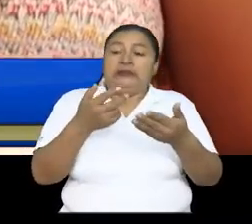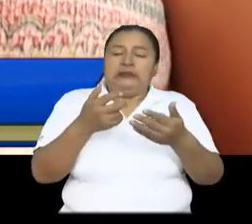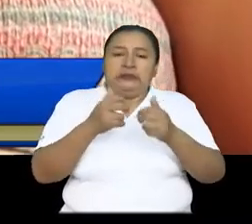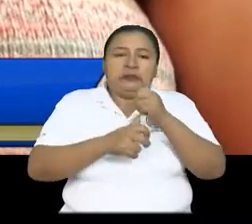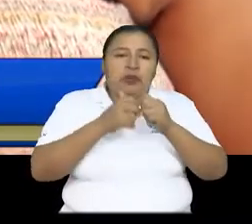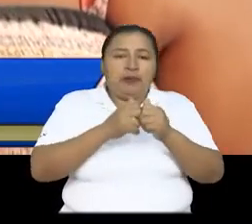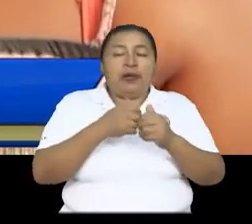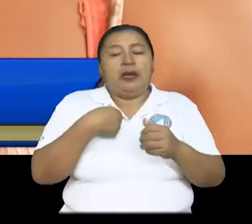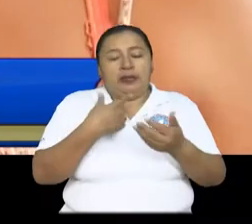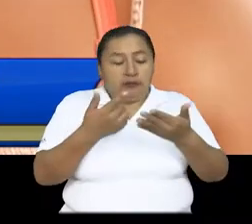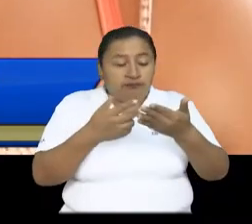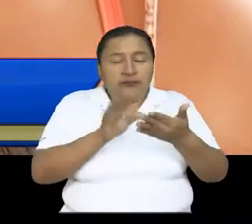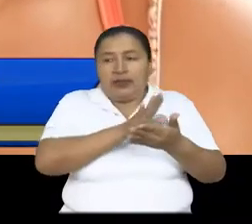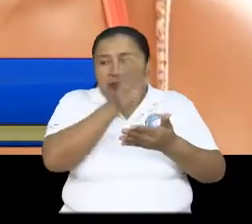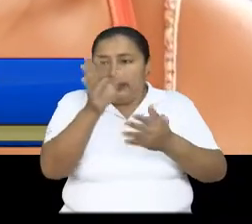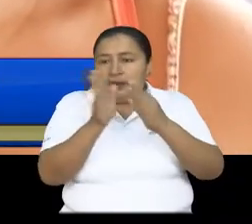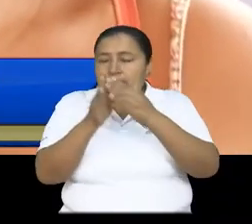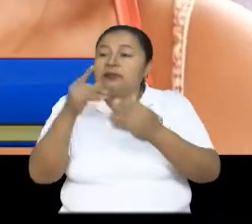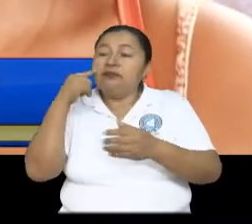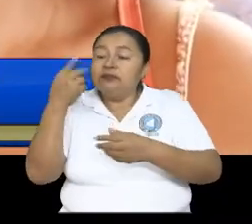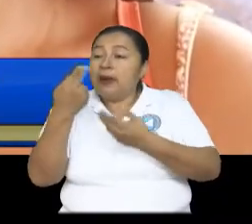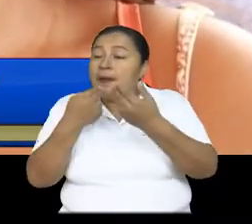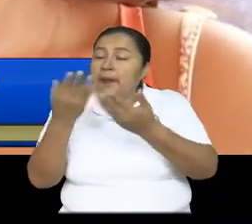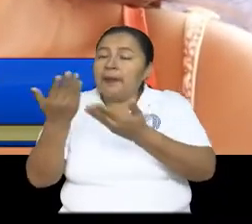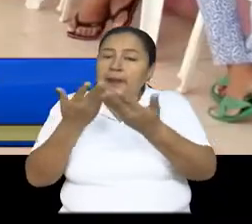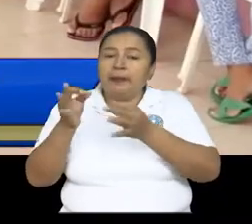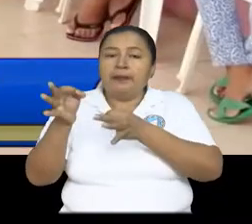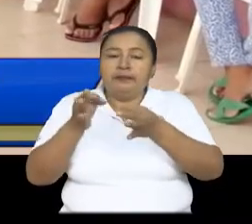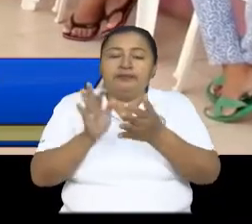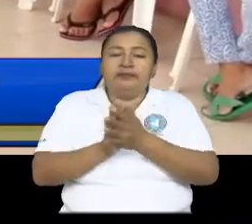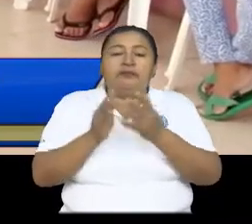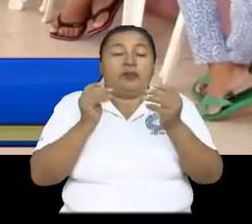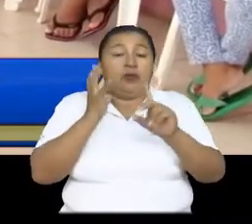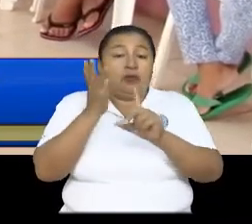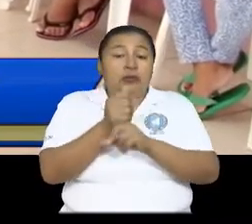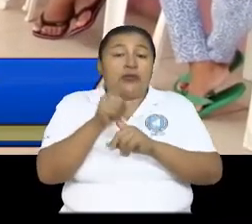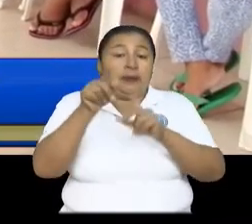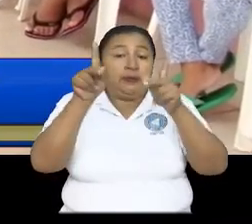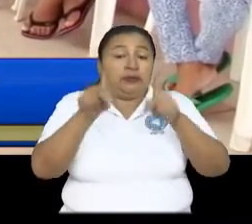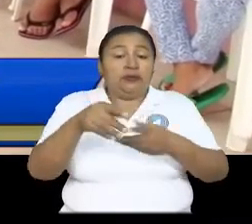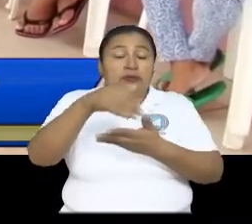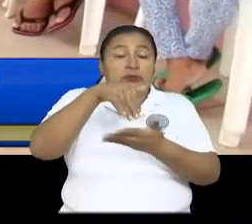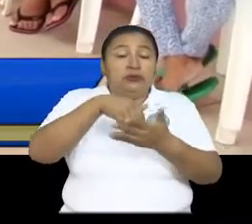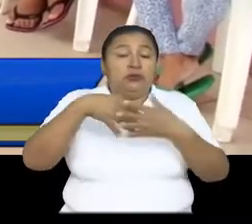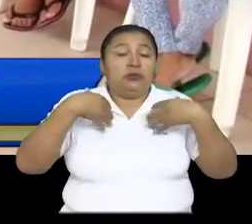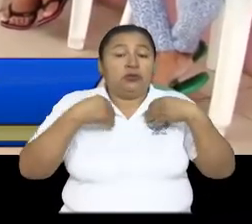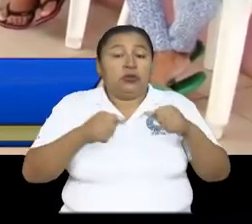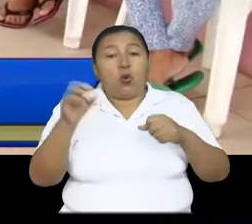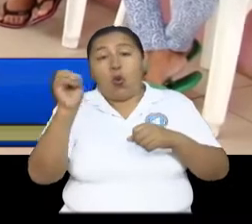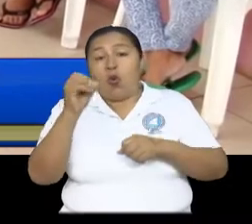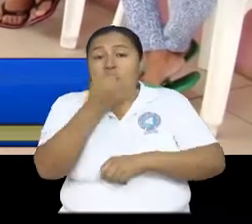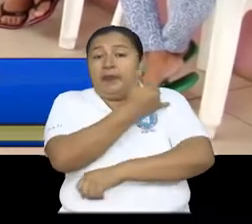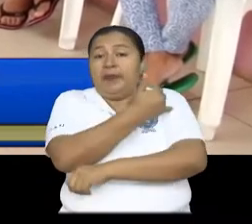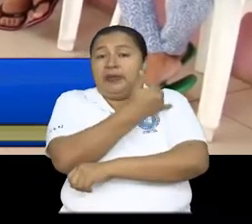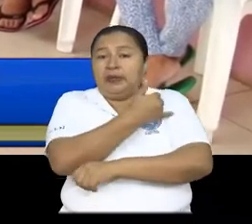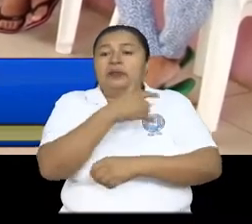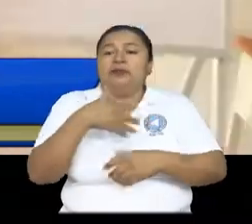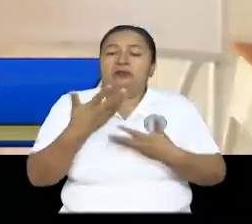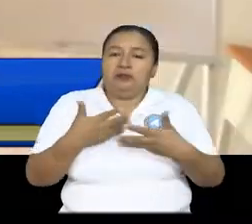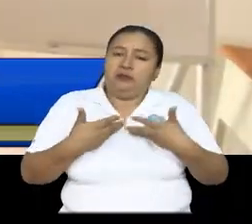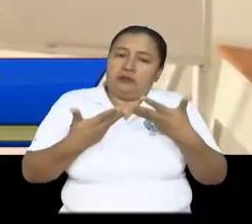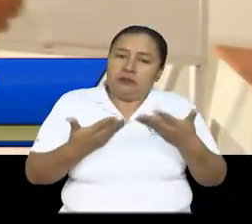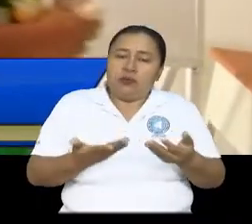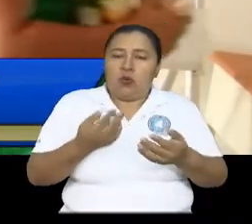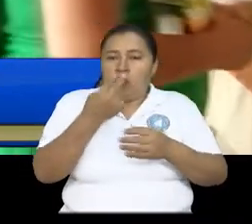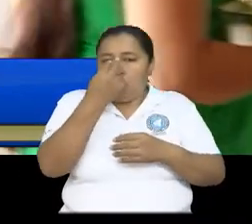visitar a la mujer lograr que los compañeros en el centro de salud o en el hospital en el trato humano y